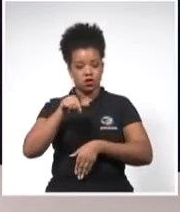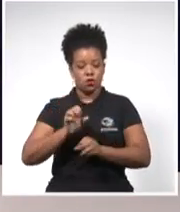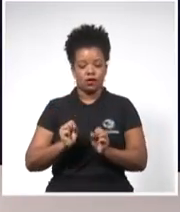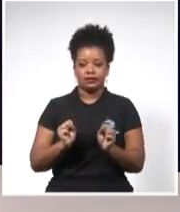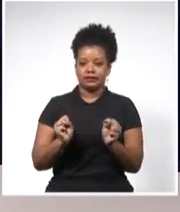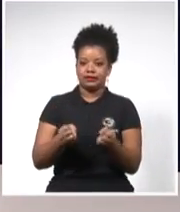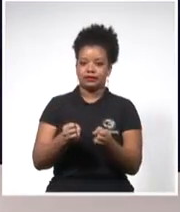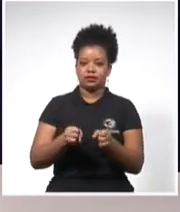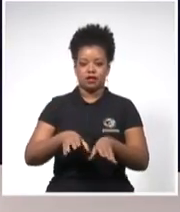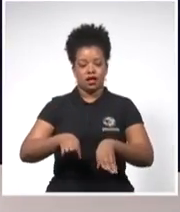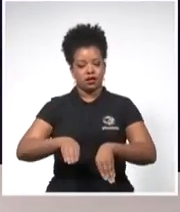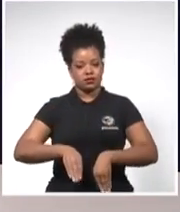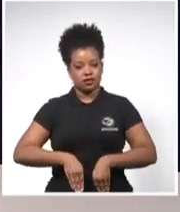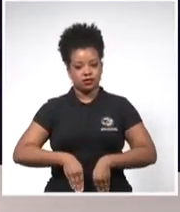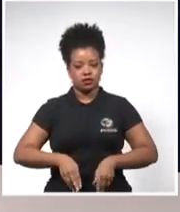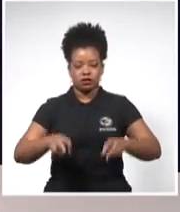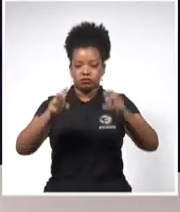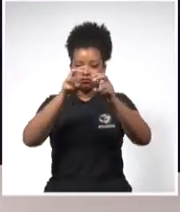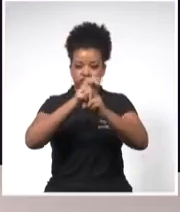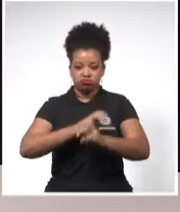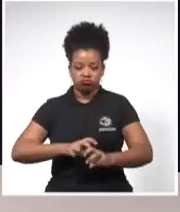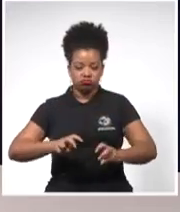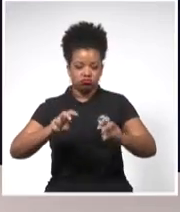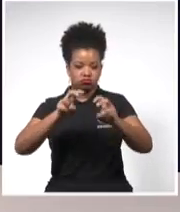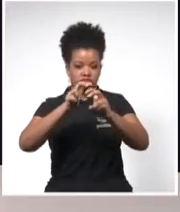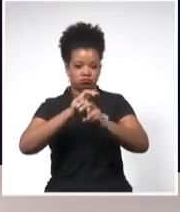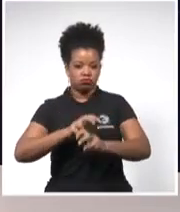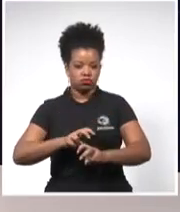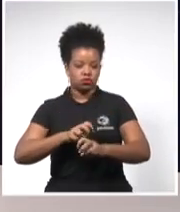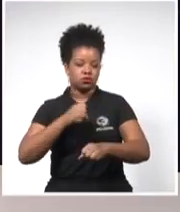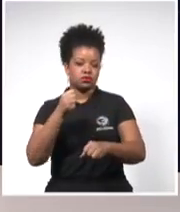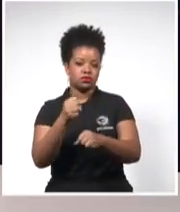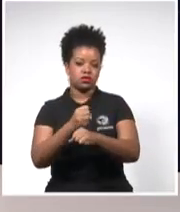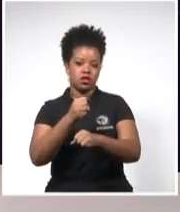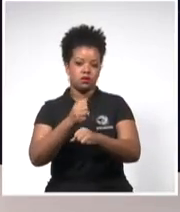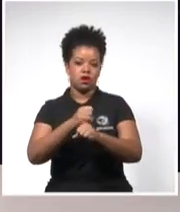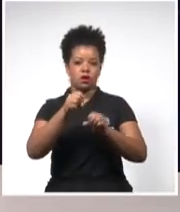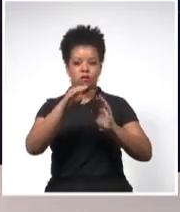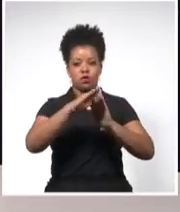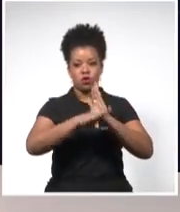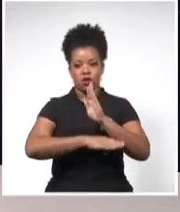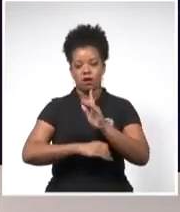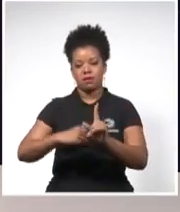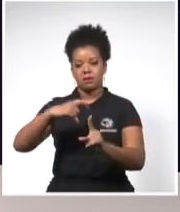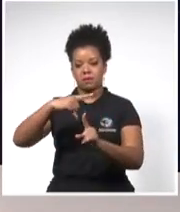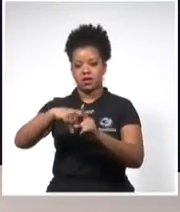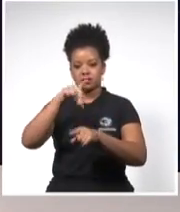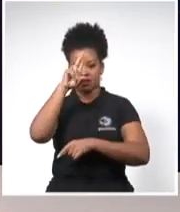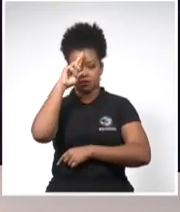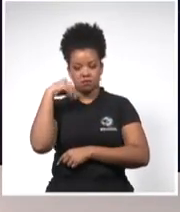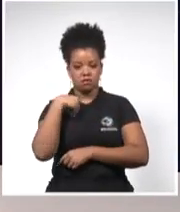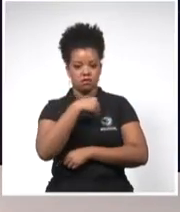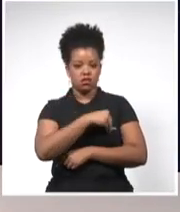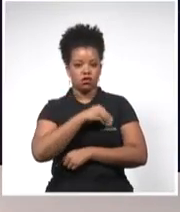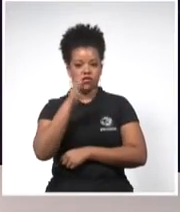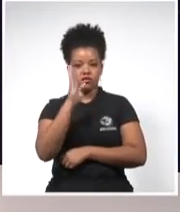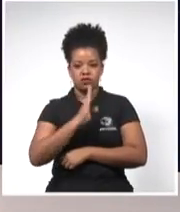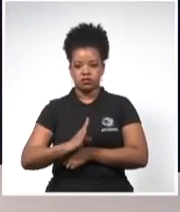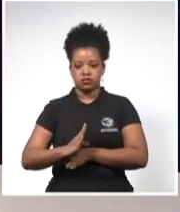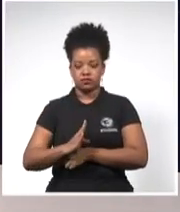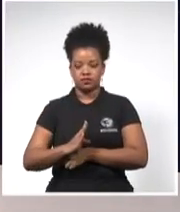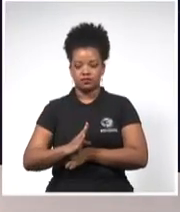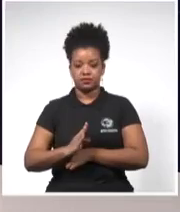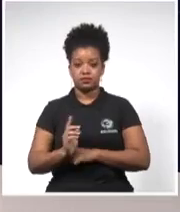una revisión externa del papel de la OPS en el programa Más Médicos en Brasil, en el que miles de